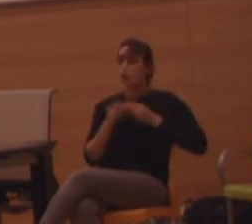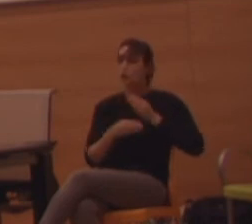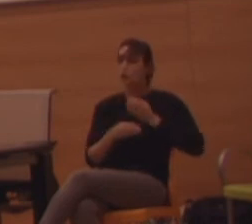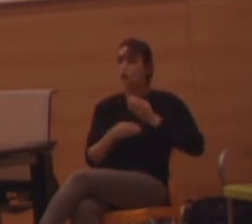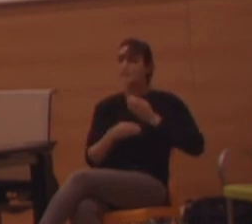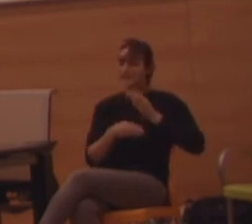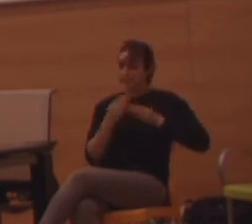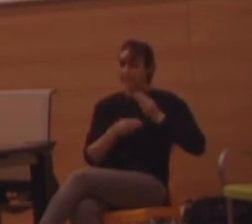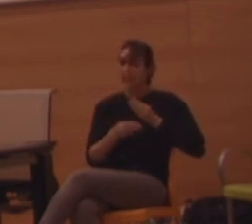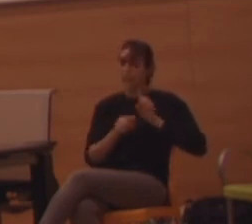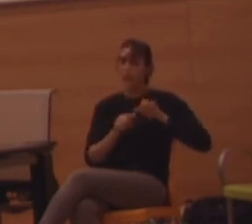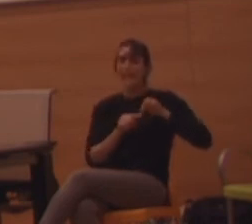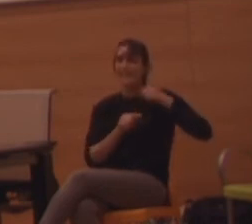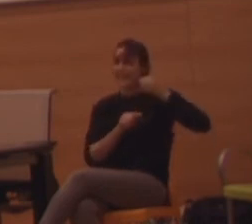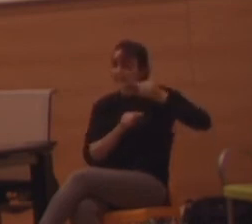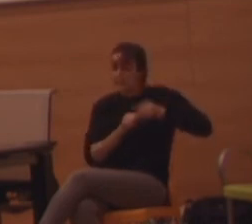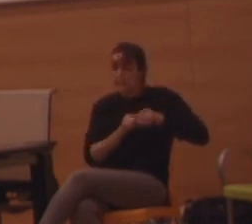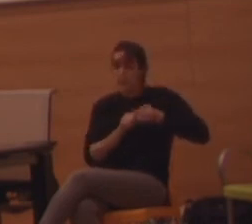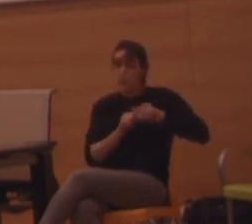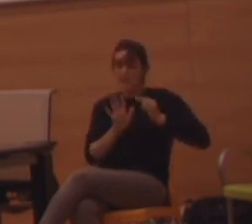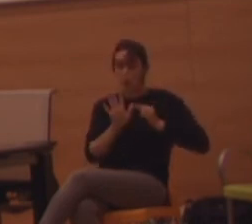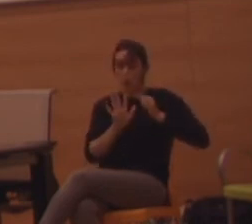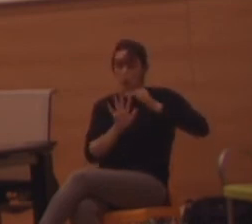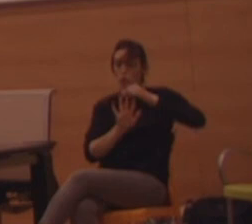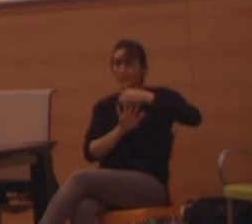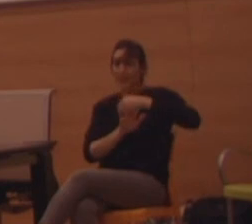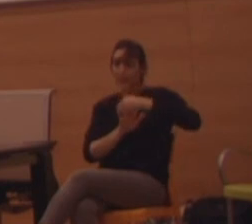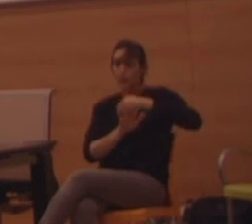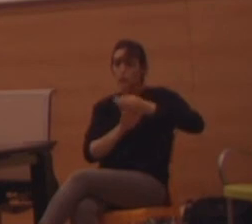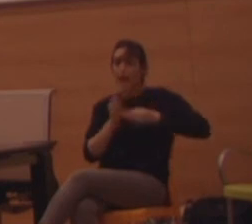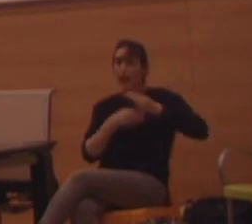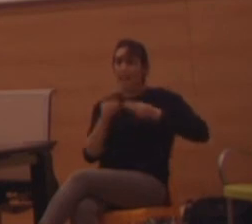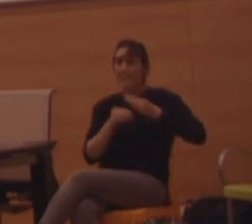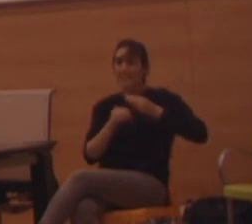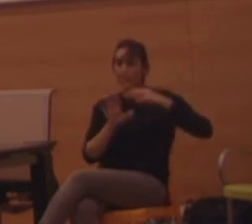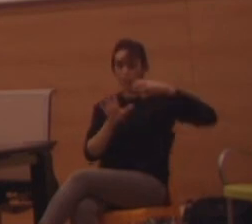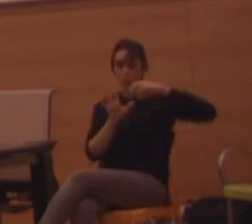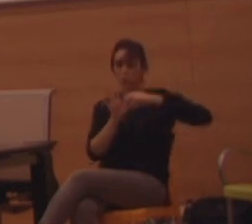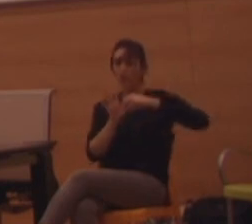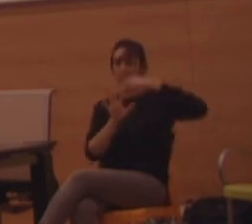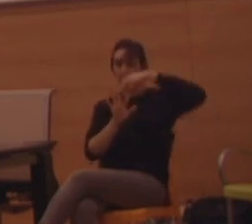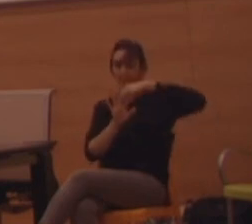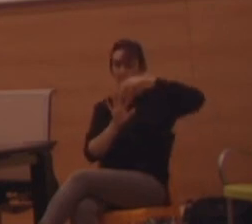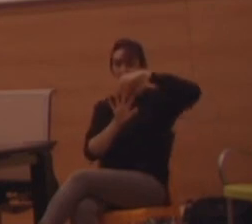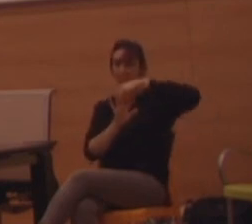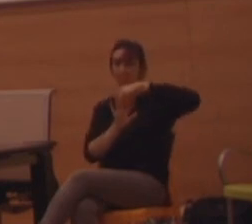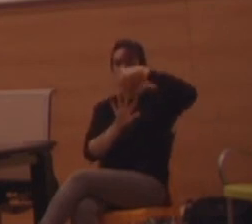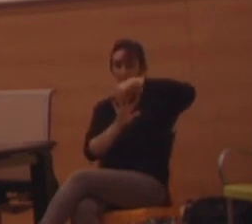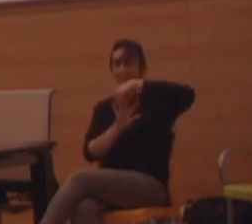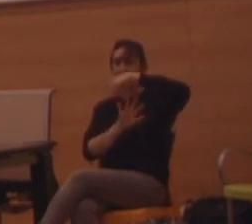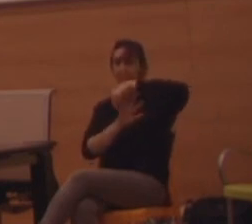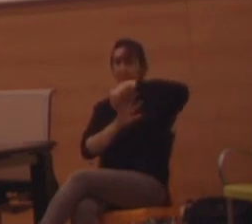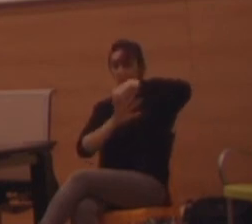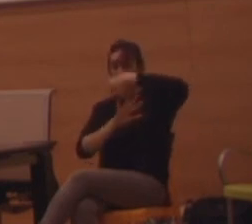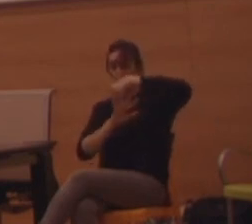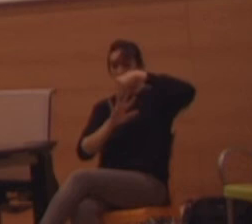terapia de vacío y después prácticamente los dedos, hacerle unos dedales y brindarle todos los